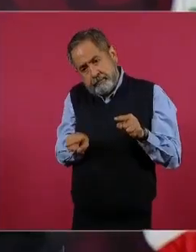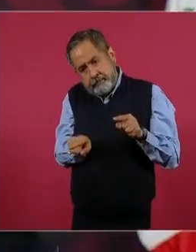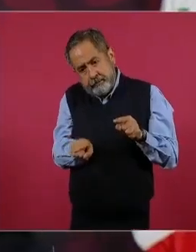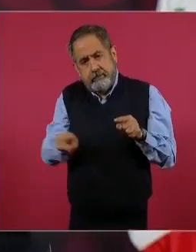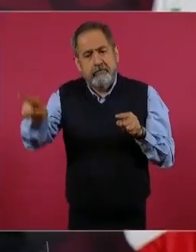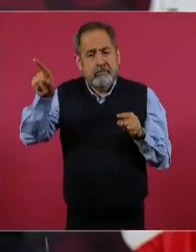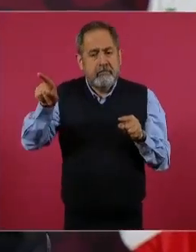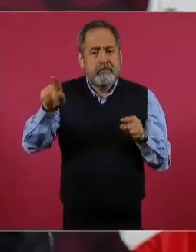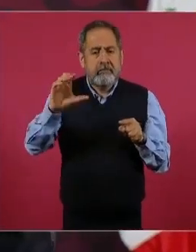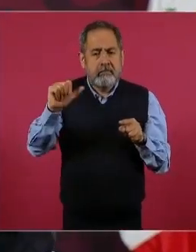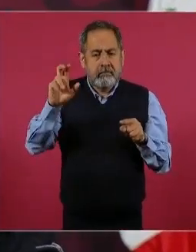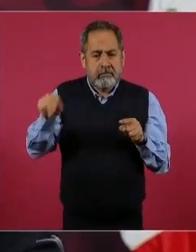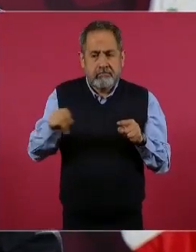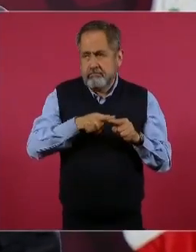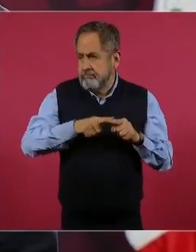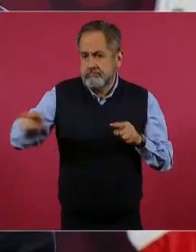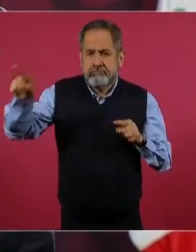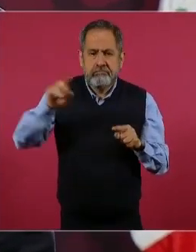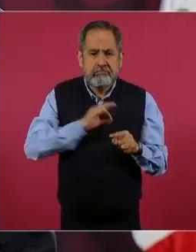hasta Cancún.